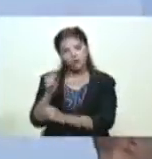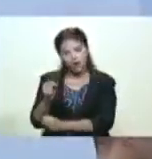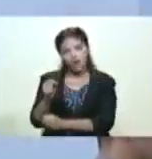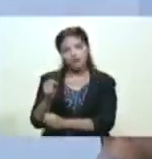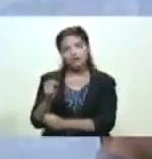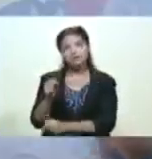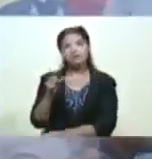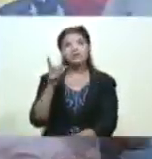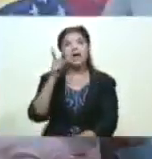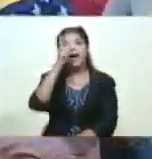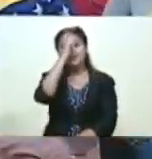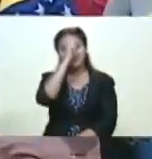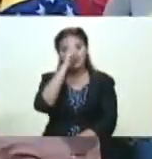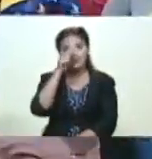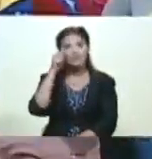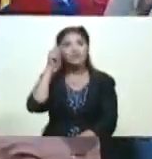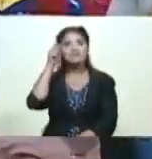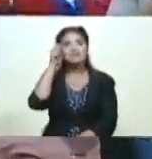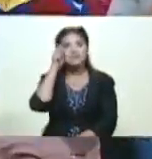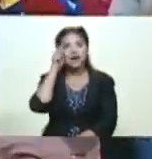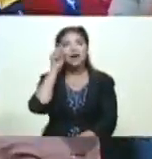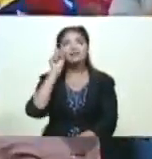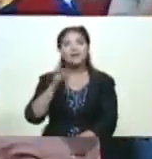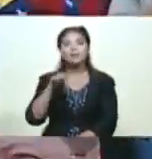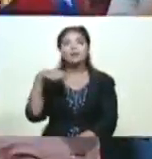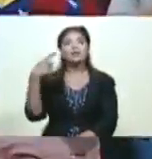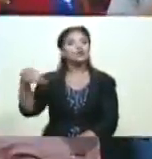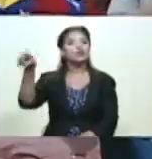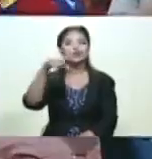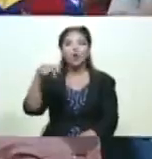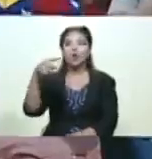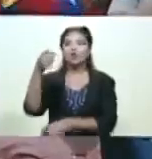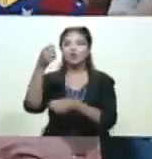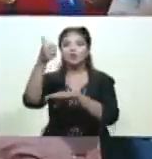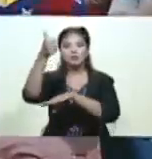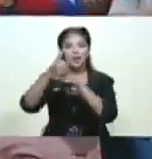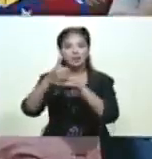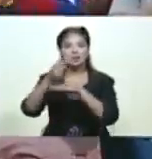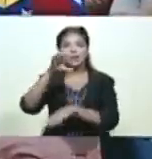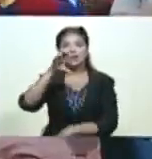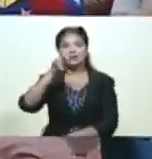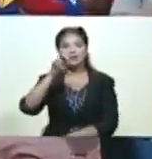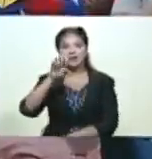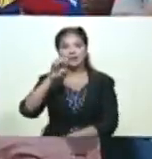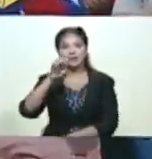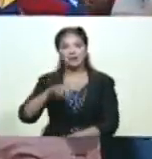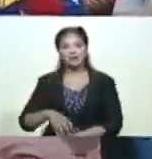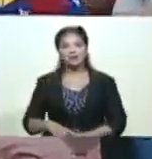a Tibisay Lucena y a las rectoras del Consejo Nacional Electoral.